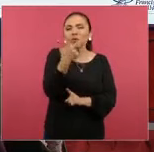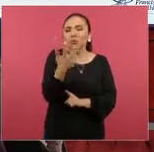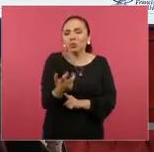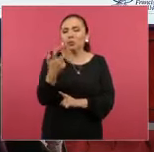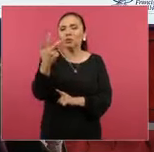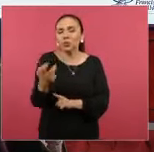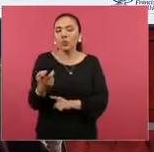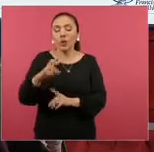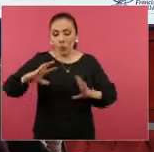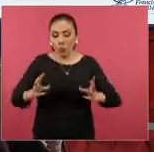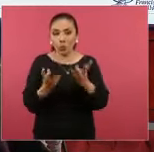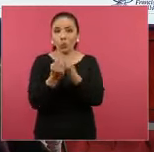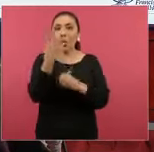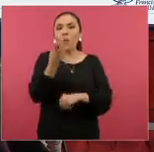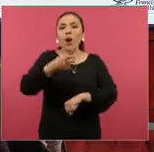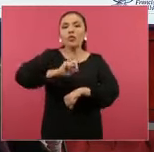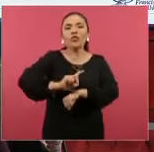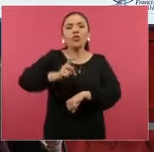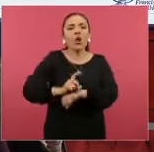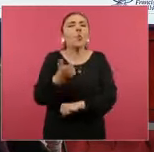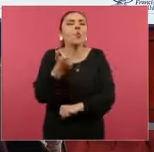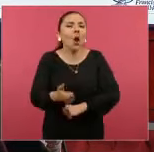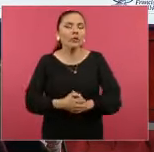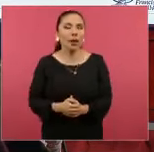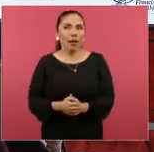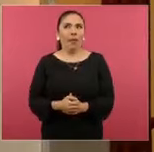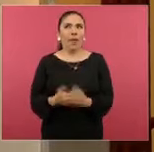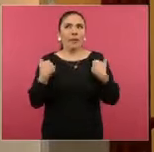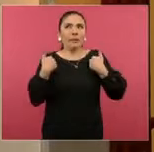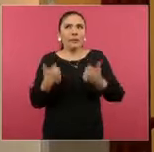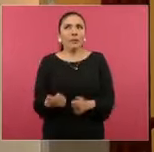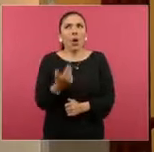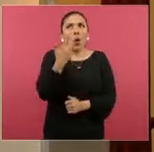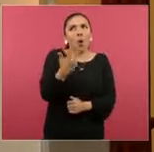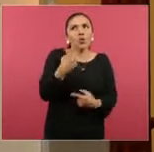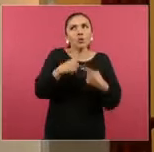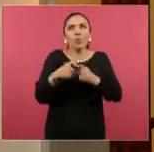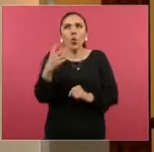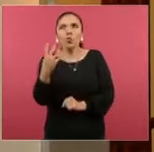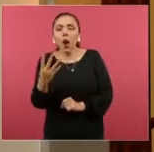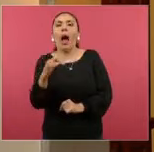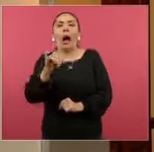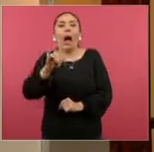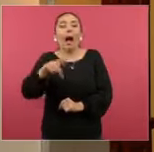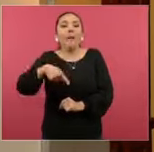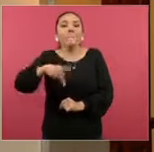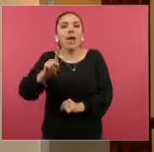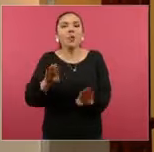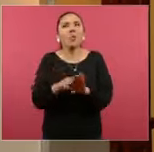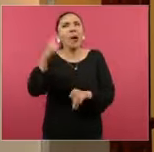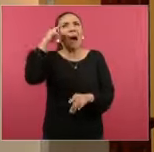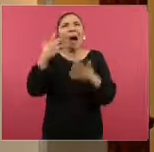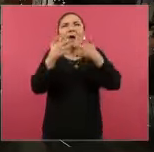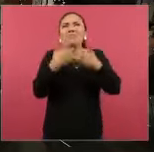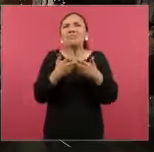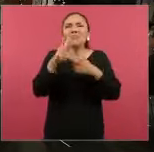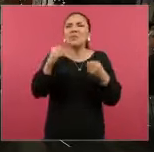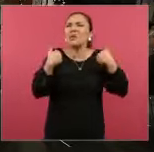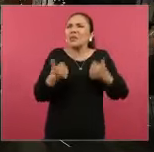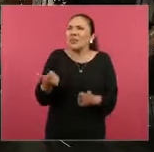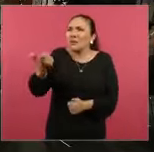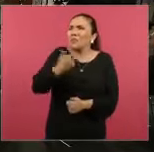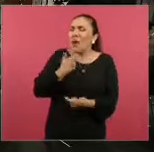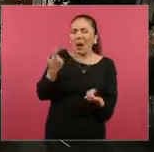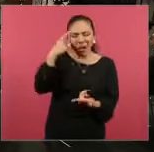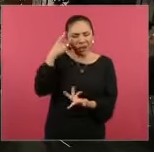los 4 días? Y que solamente interprete que son 8 por 4, pero que no le dé esa función social. Va